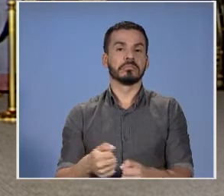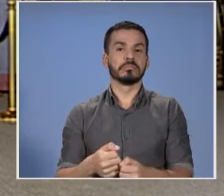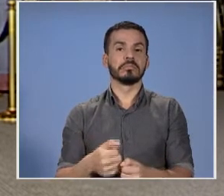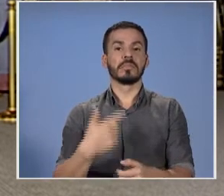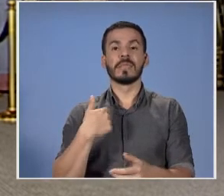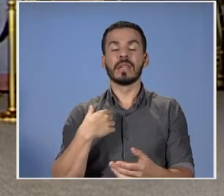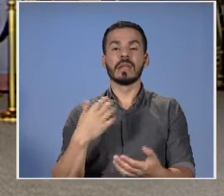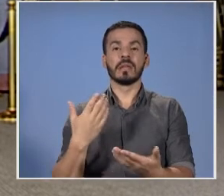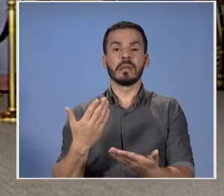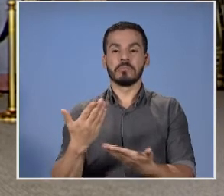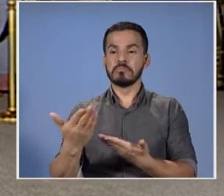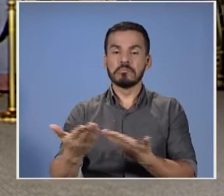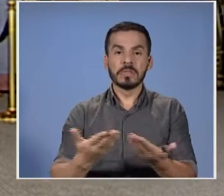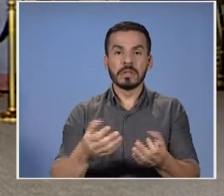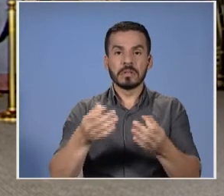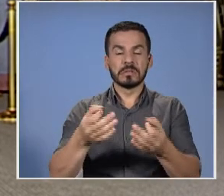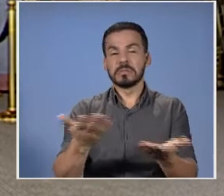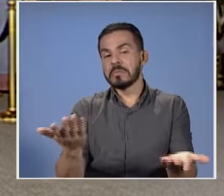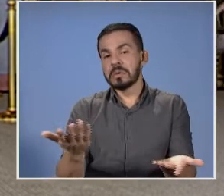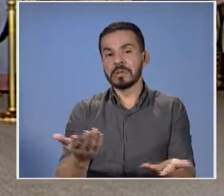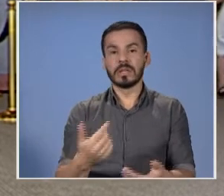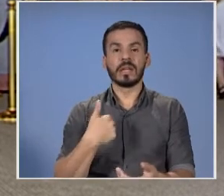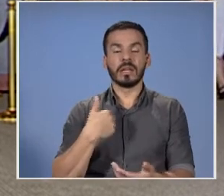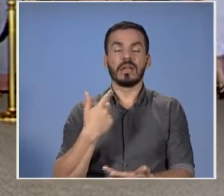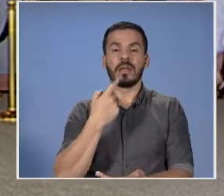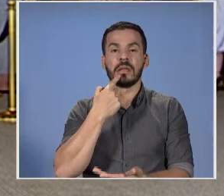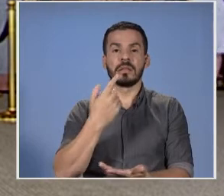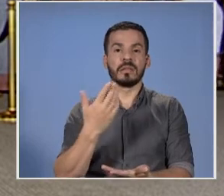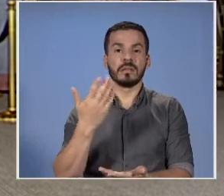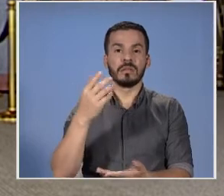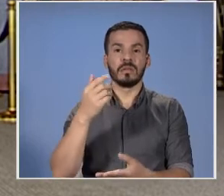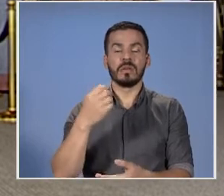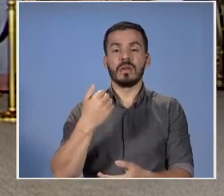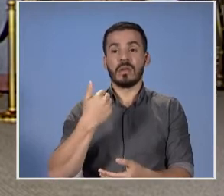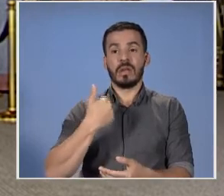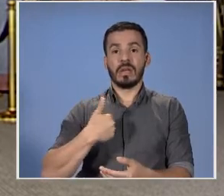de simpatía que ha manifestado el señor